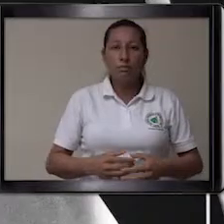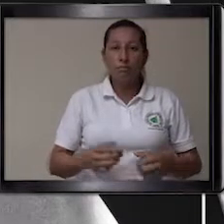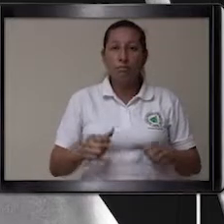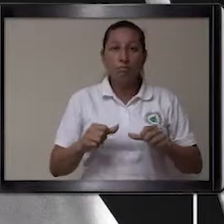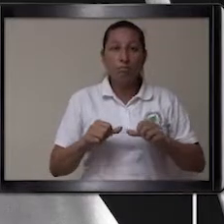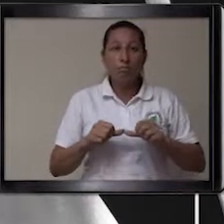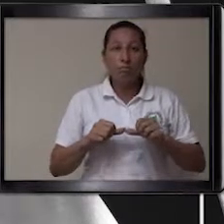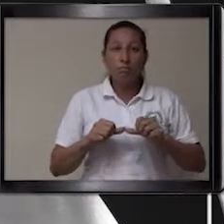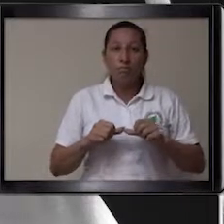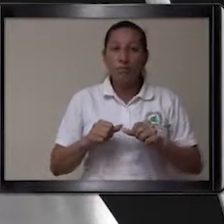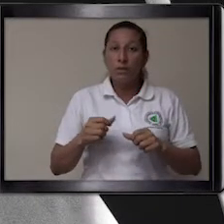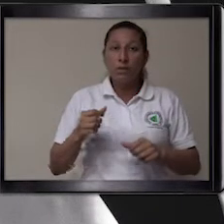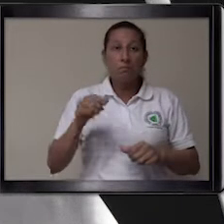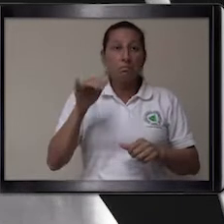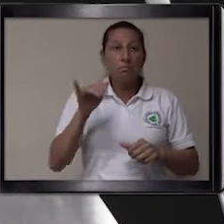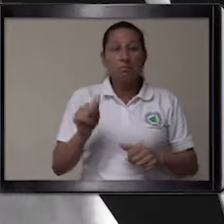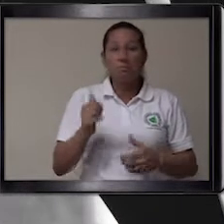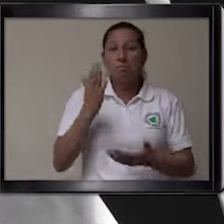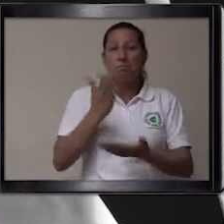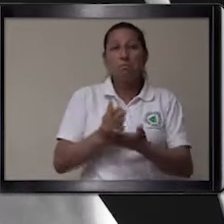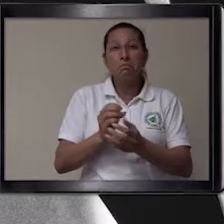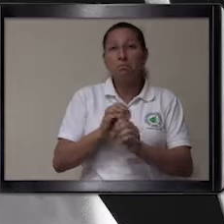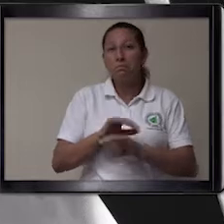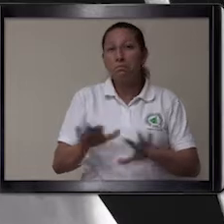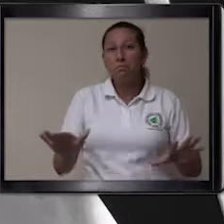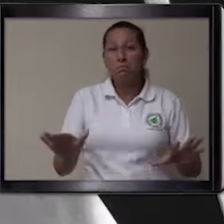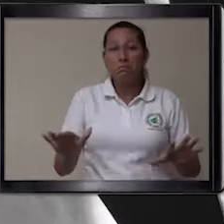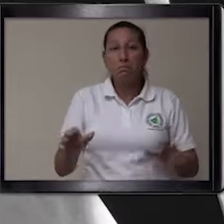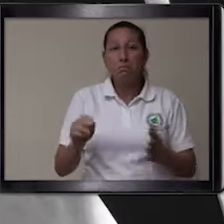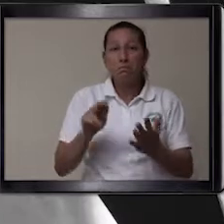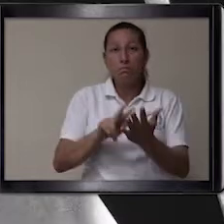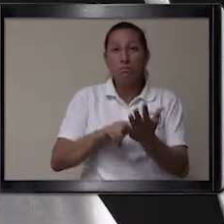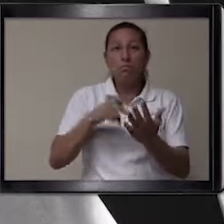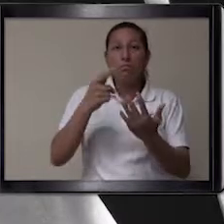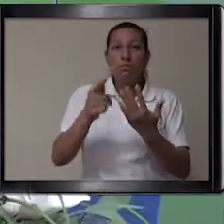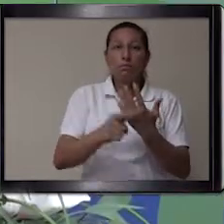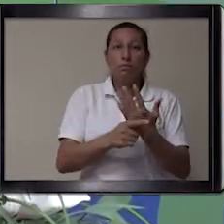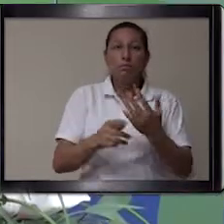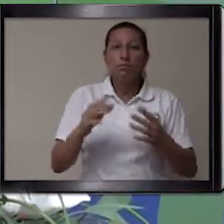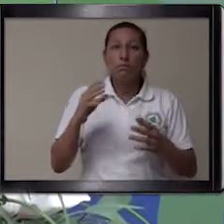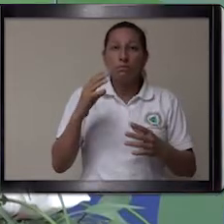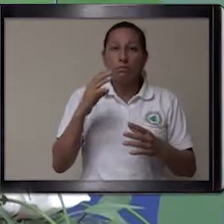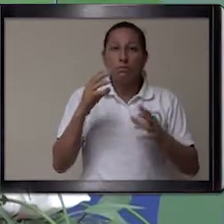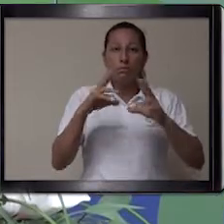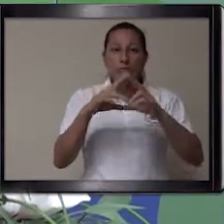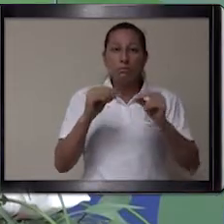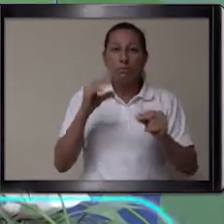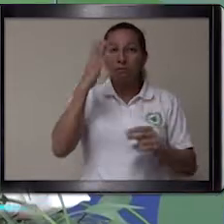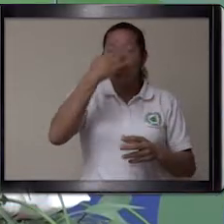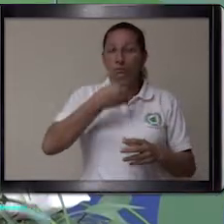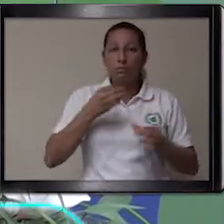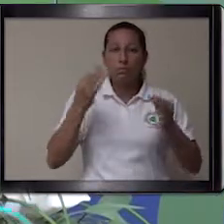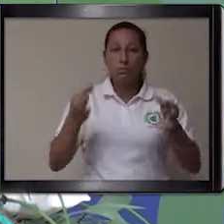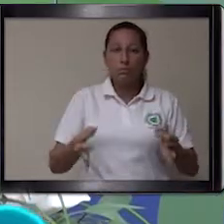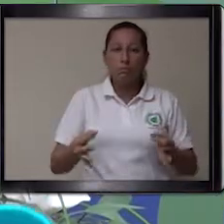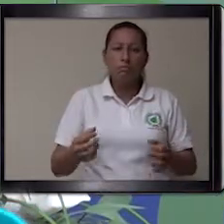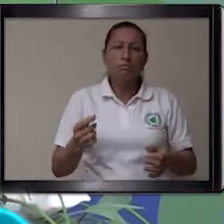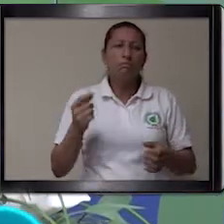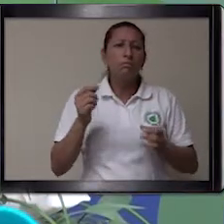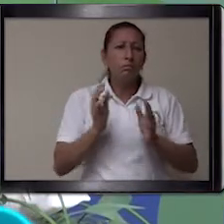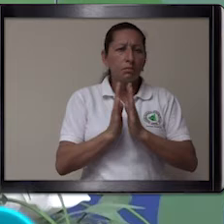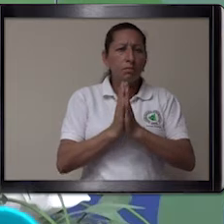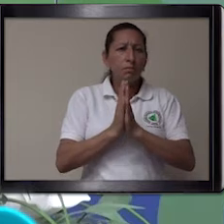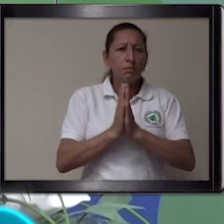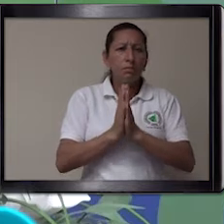Hemos llegado al final de nuestro programa Nicaragua Linda y Segura, no sin antes invitarlos a sintonizarnos todos los sábados a partir de las 4 de la tarde a